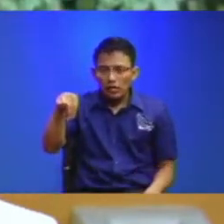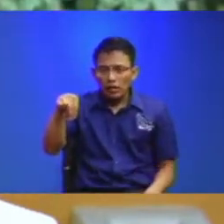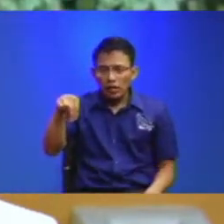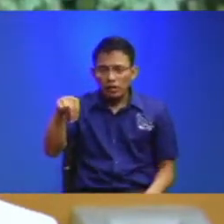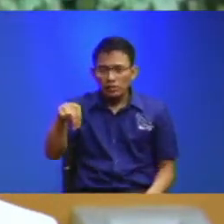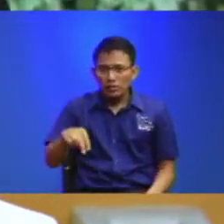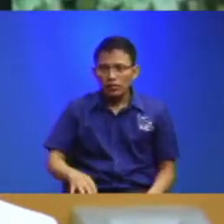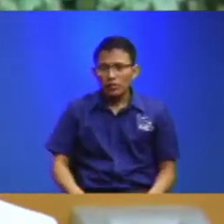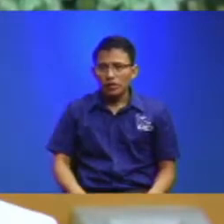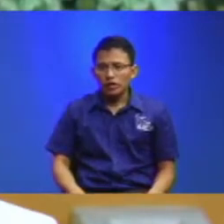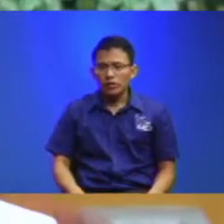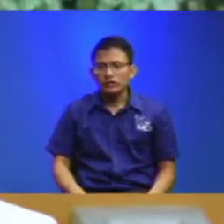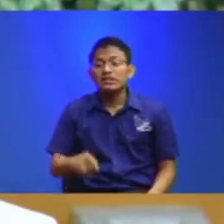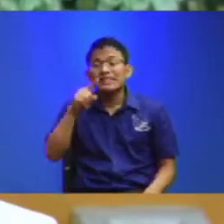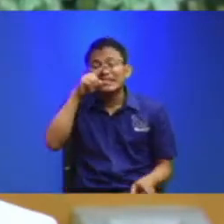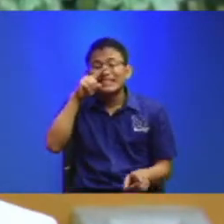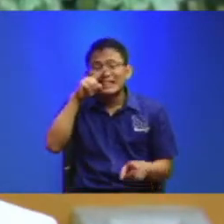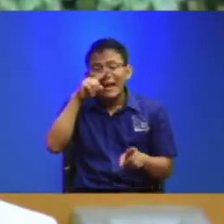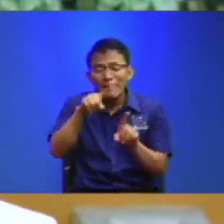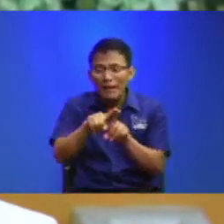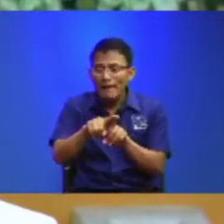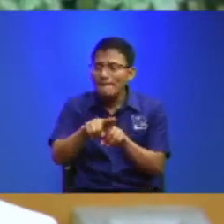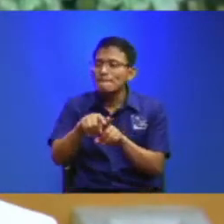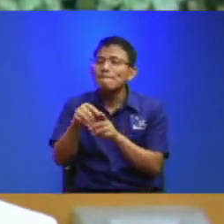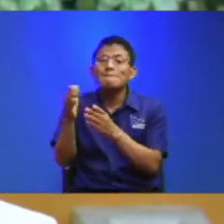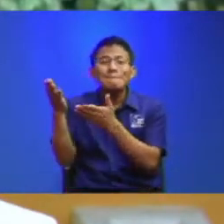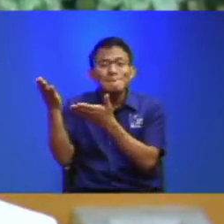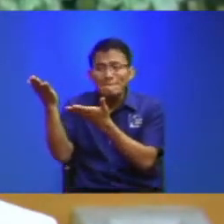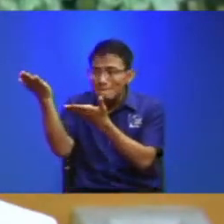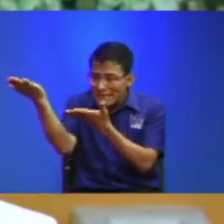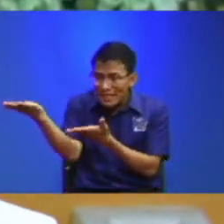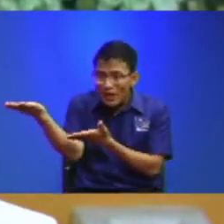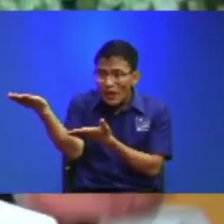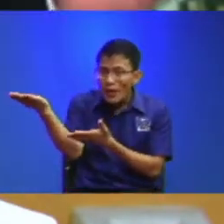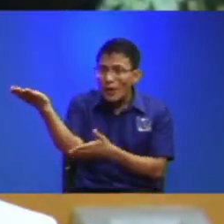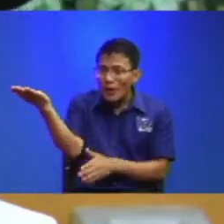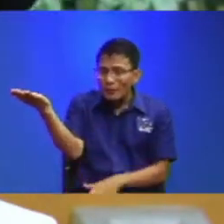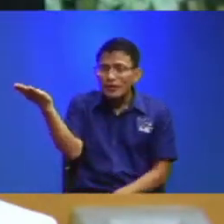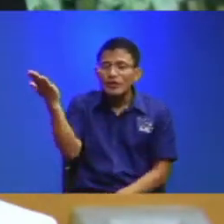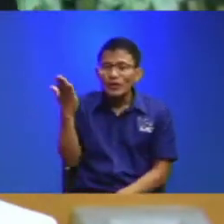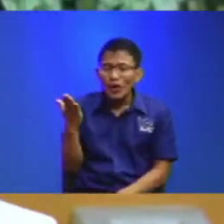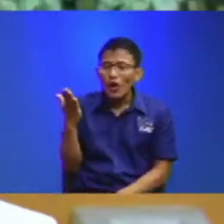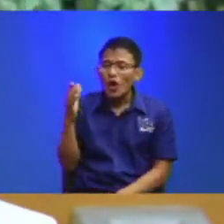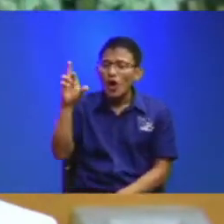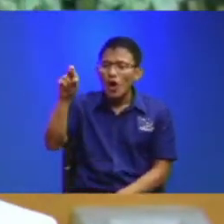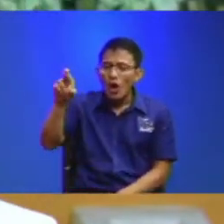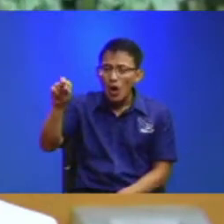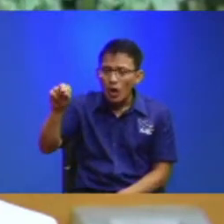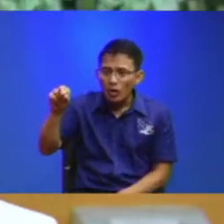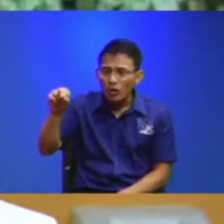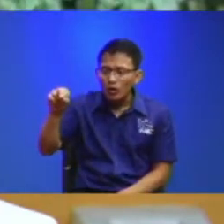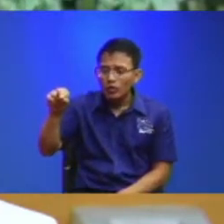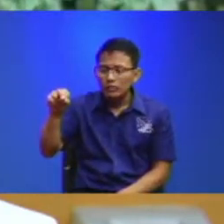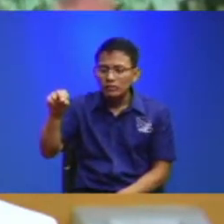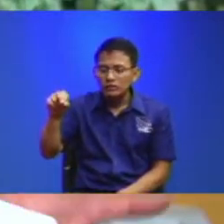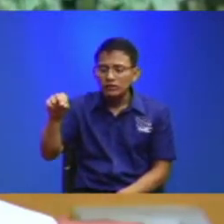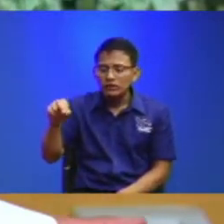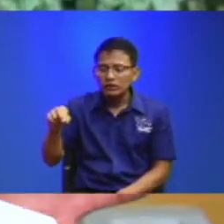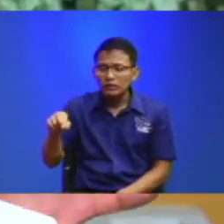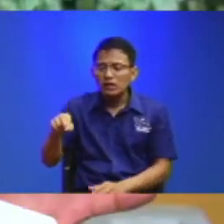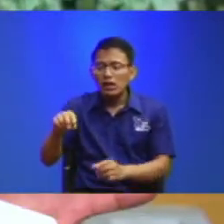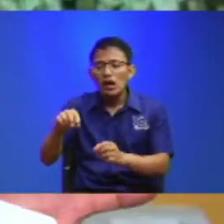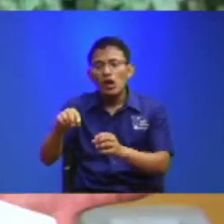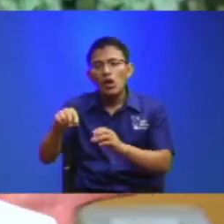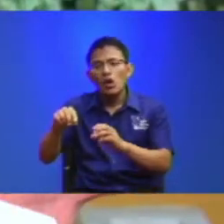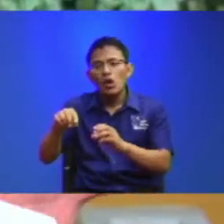gobernar a ustedes, pero si quieren, me pueden dar oro del que le quitaron a los madianitas. Le dieron el oro y ¿qué hizo? Lo convirtió en un